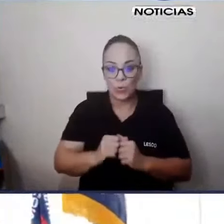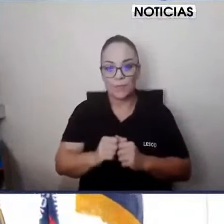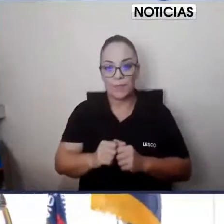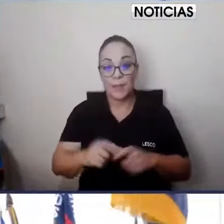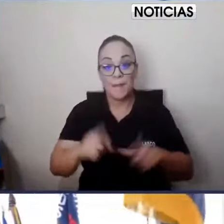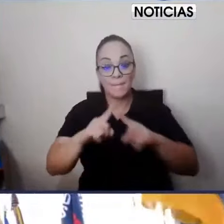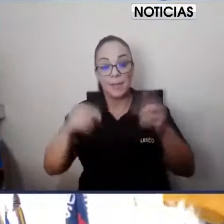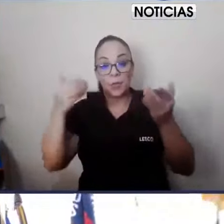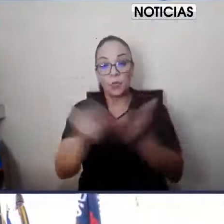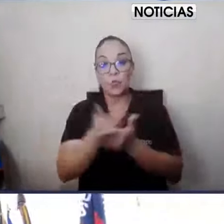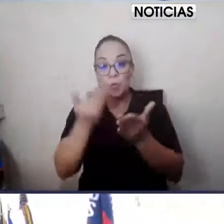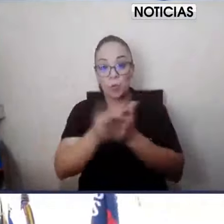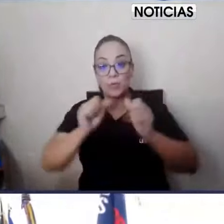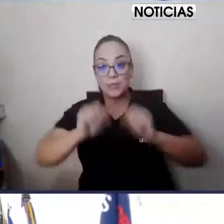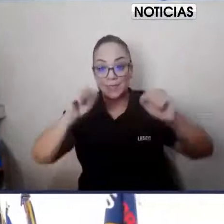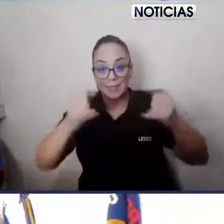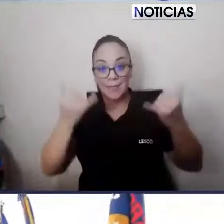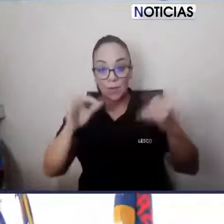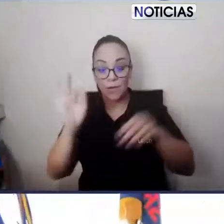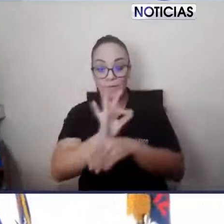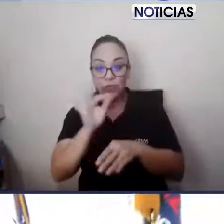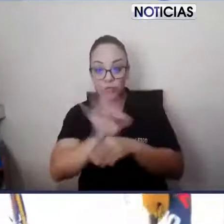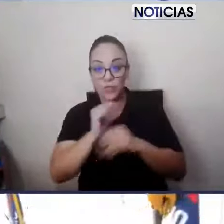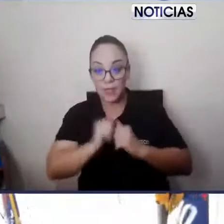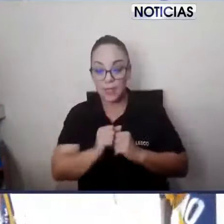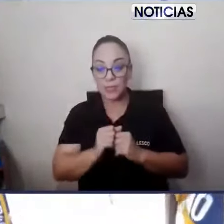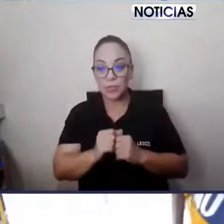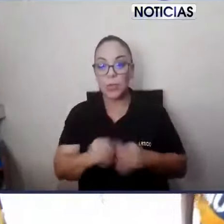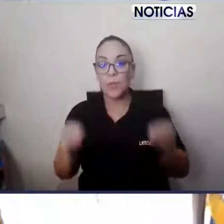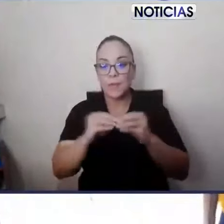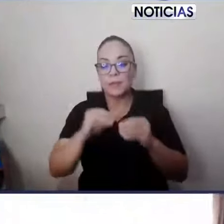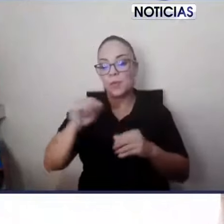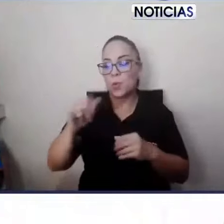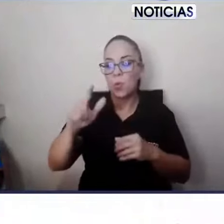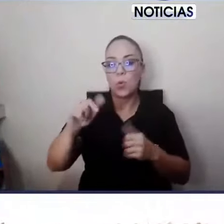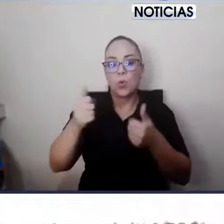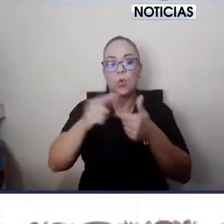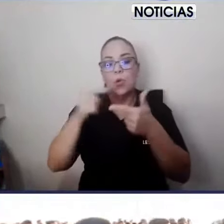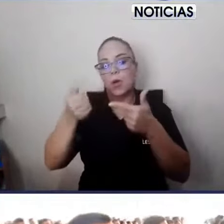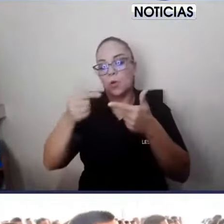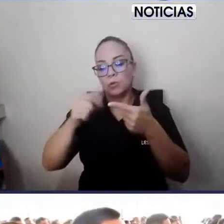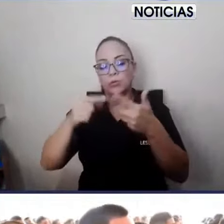sistema funcionando, más meses, julio, agosto, septiembre, octubre,